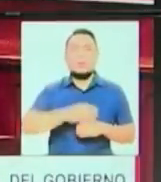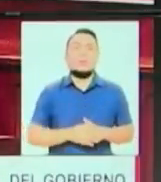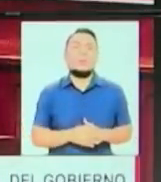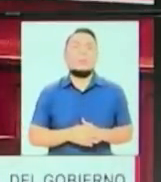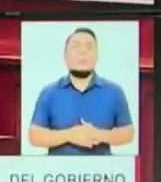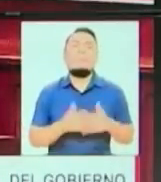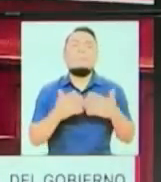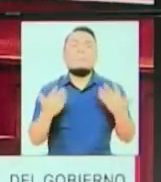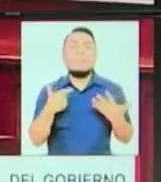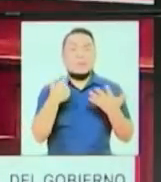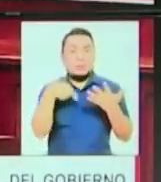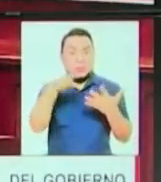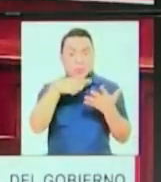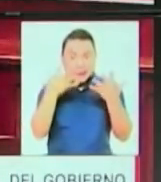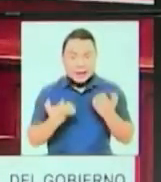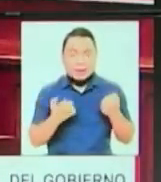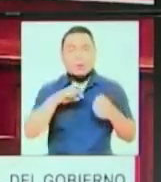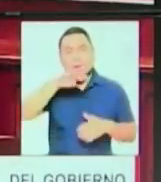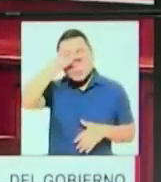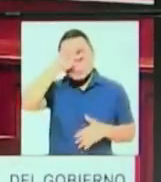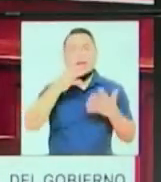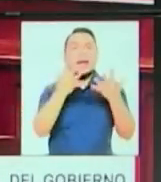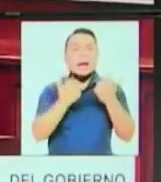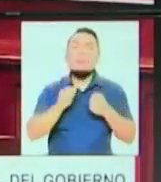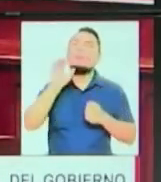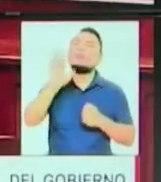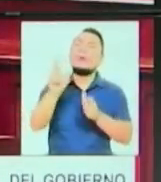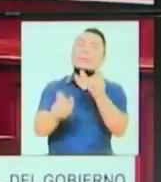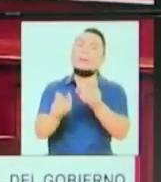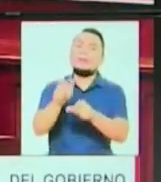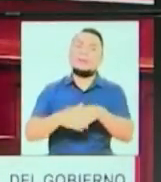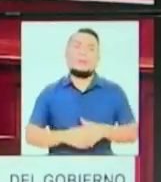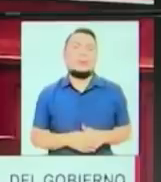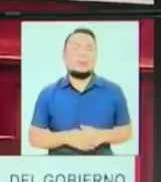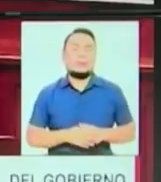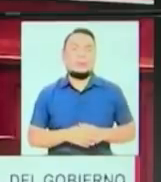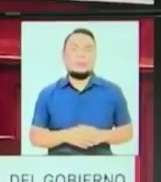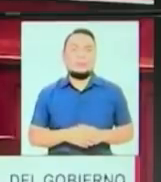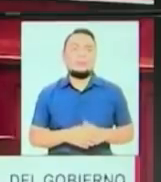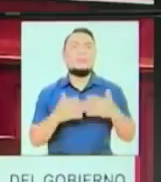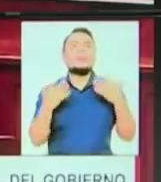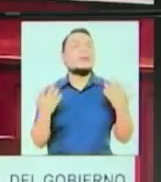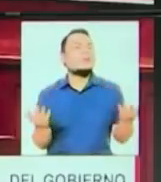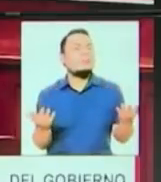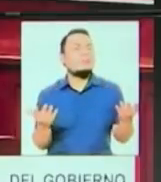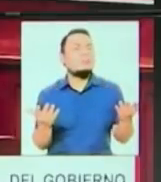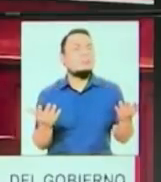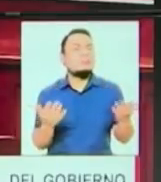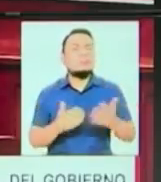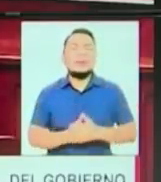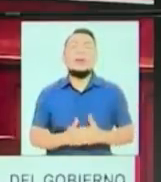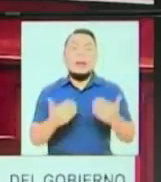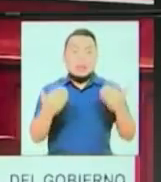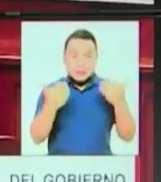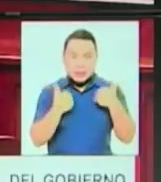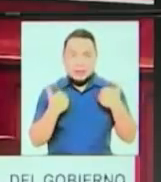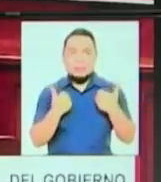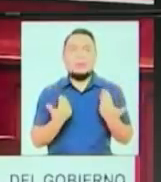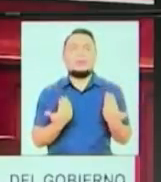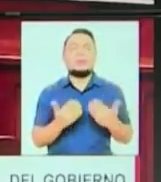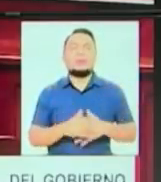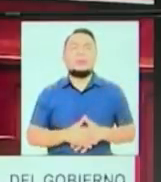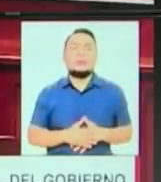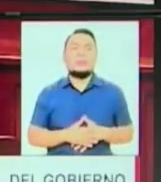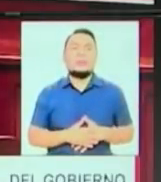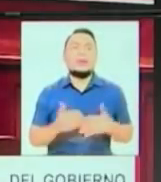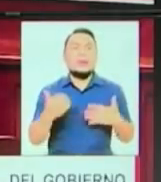Ayacucho que Ica, que es planito. Ya lo estoy explicando de una manera hipersencilla. No es lo mismo Cusco, no es lo mismo Puno,